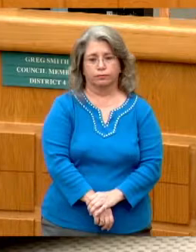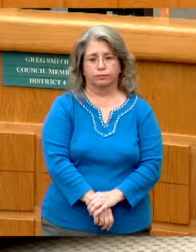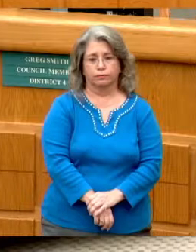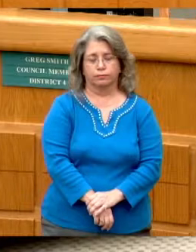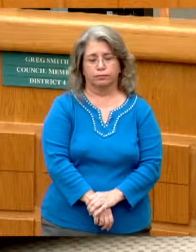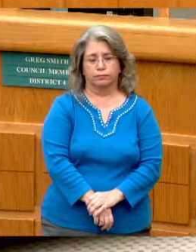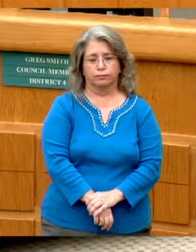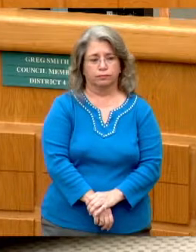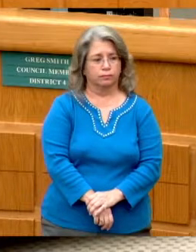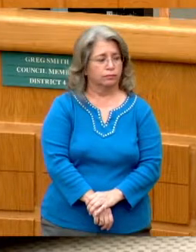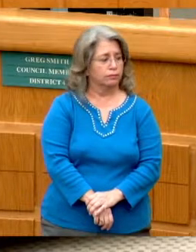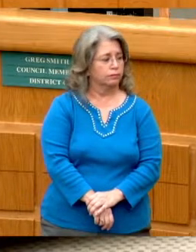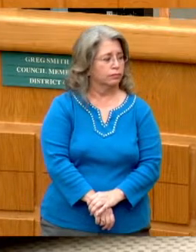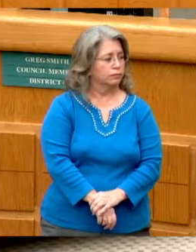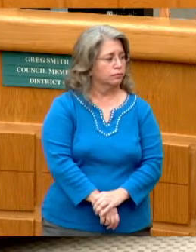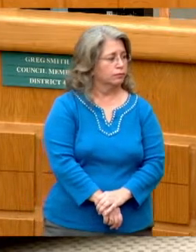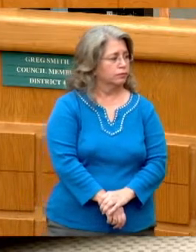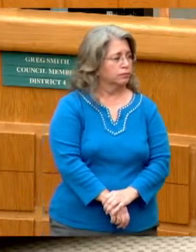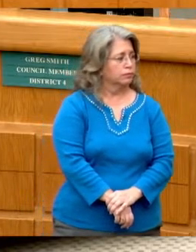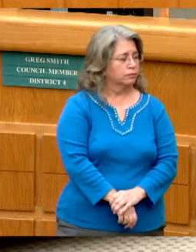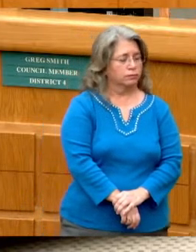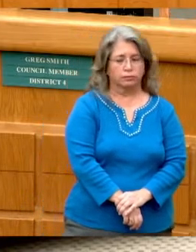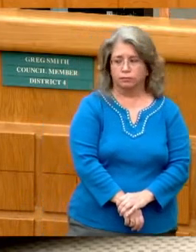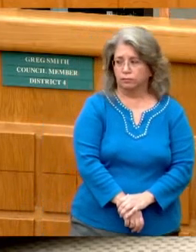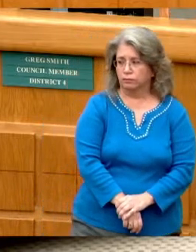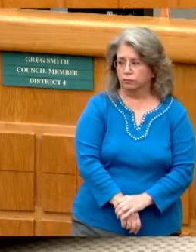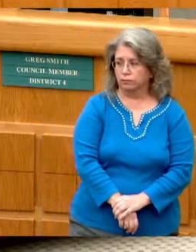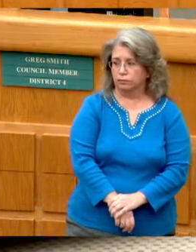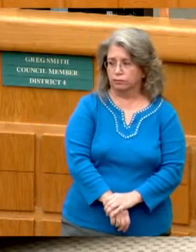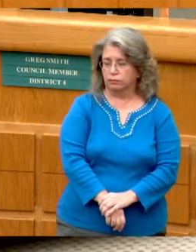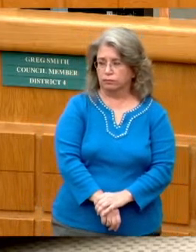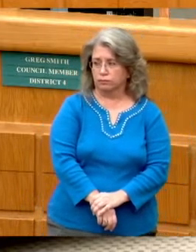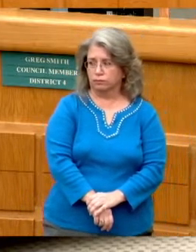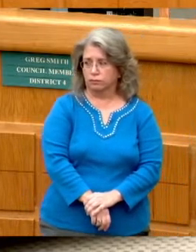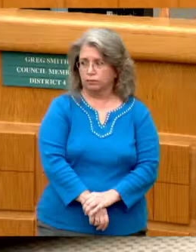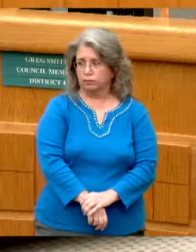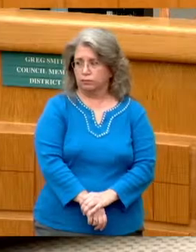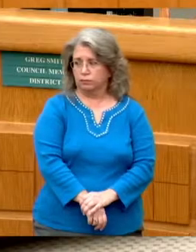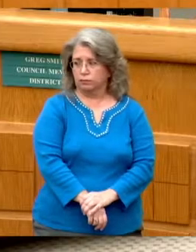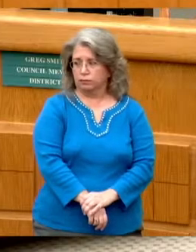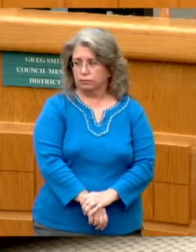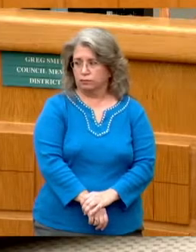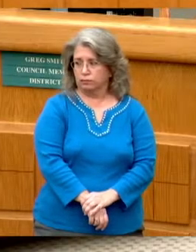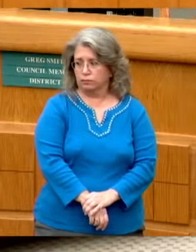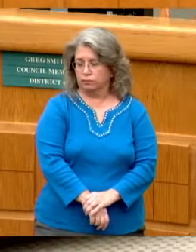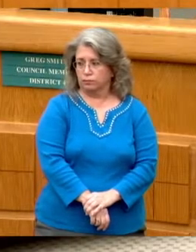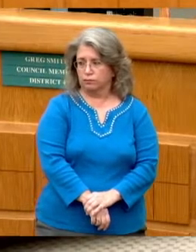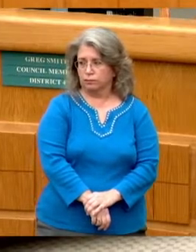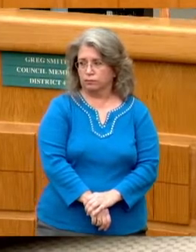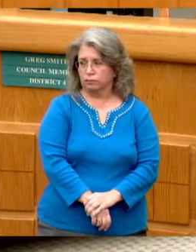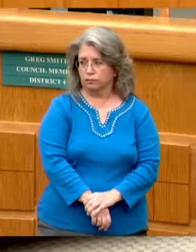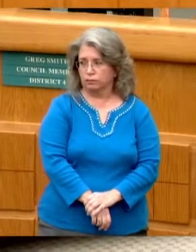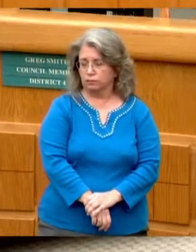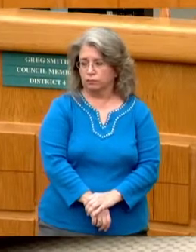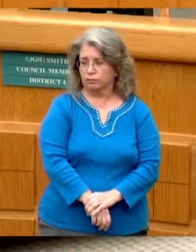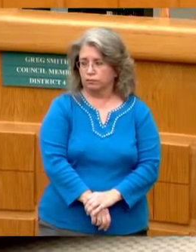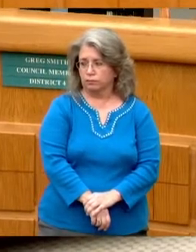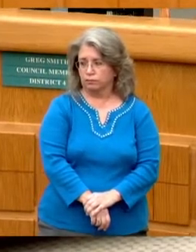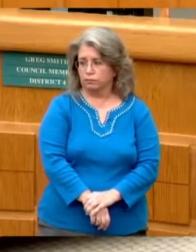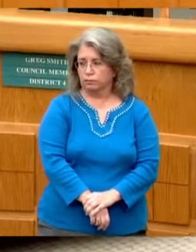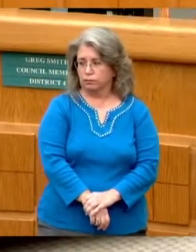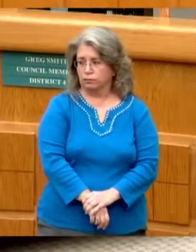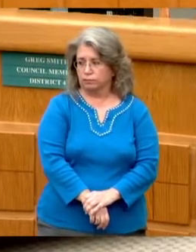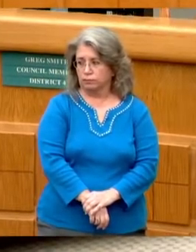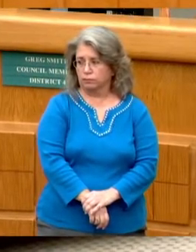Lo más importante es que las vacunas están aquí. Ya las tenemos y empezaremos mañana a las 8 de la mañana a vacunar.